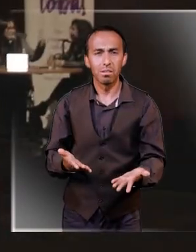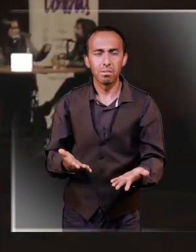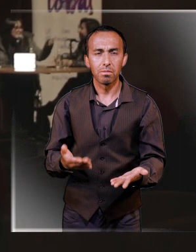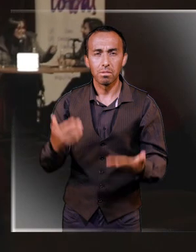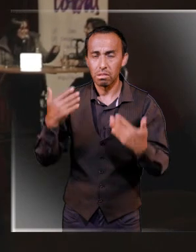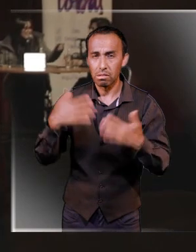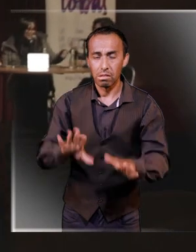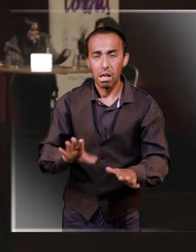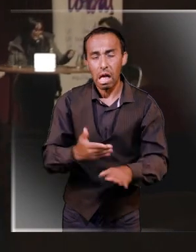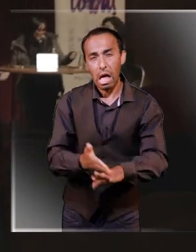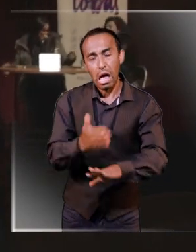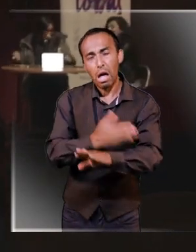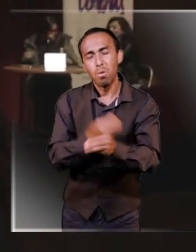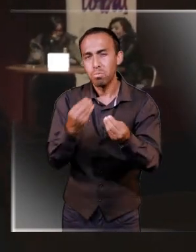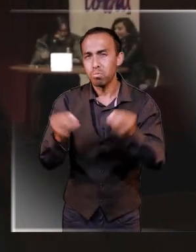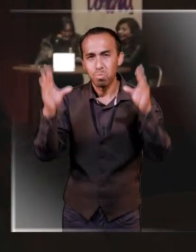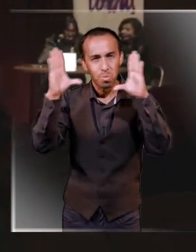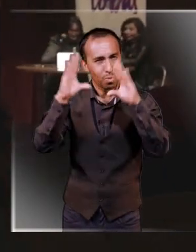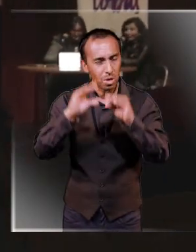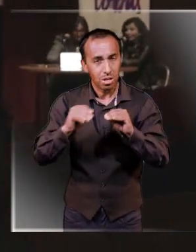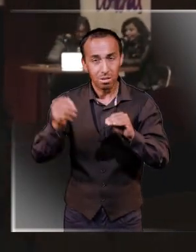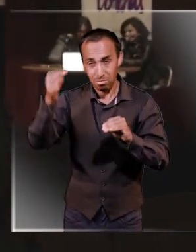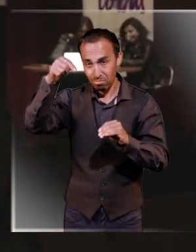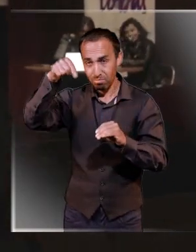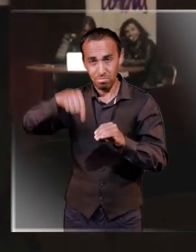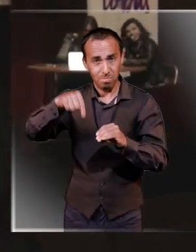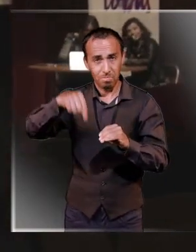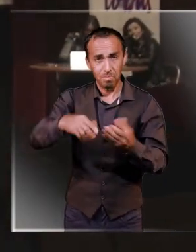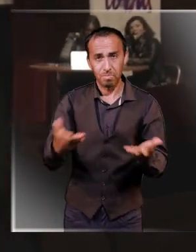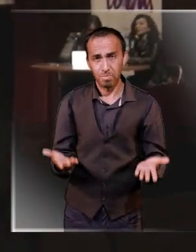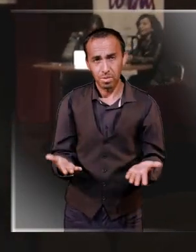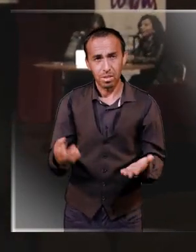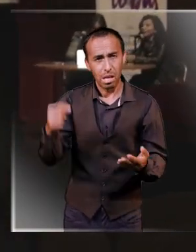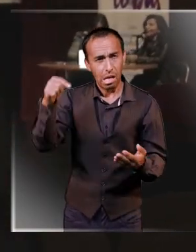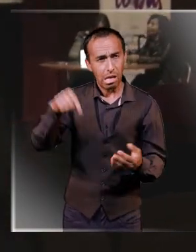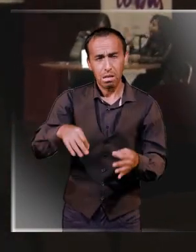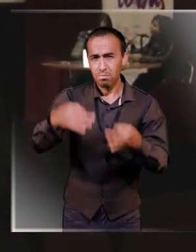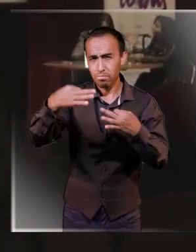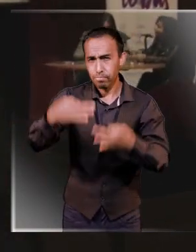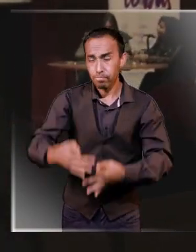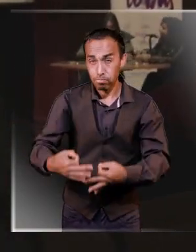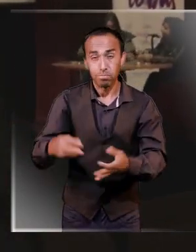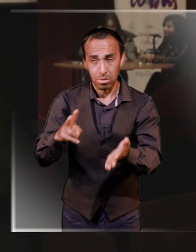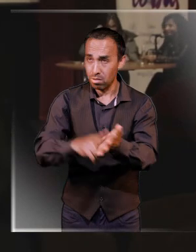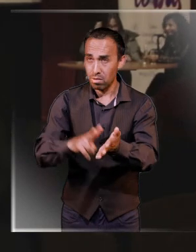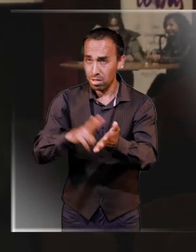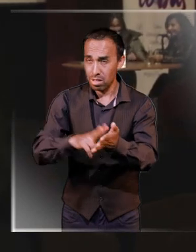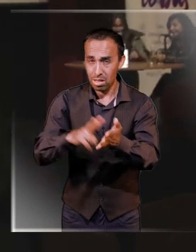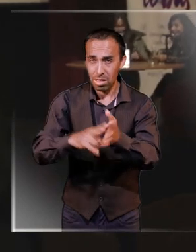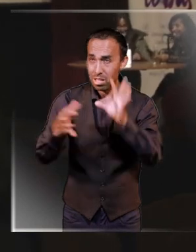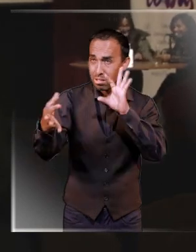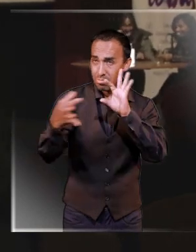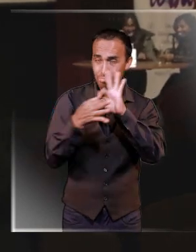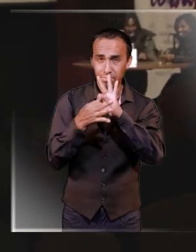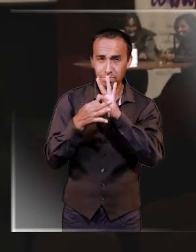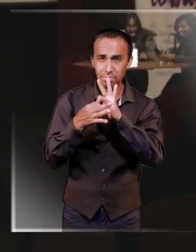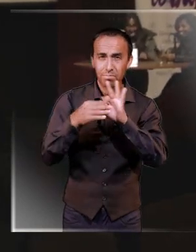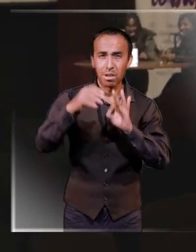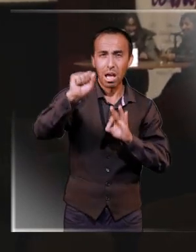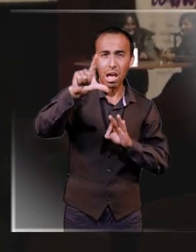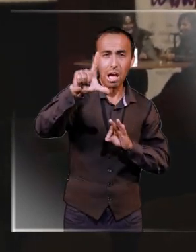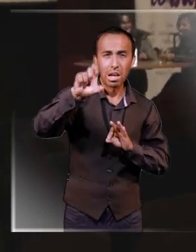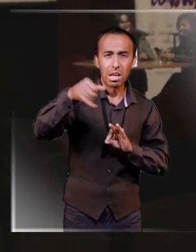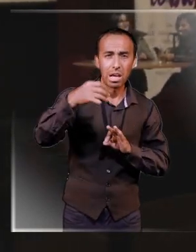¿Con quiénes estamos hoy día, Mari? Bueno, ya nos habíamos adelantado, buenas noches, pero estamos aquí en vivo y en directo